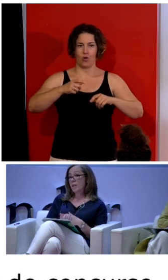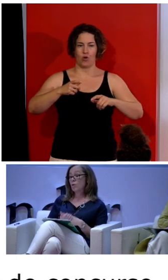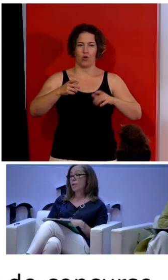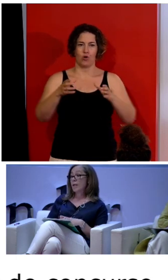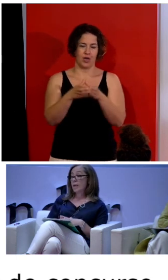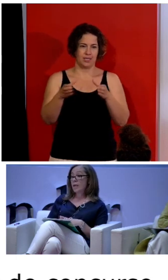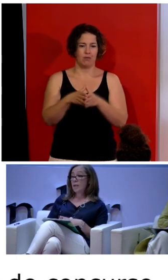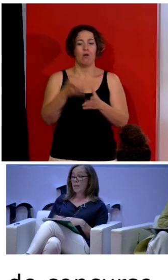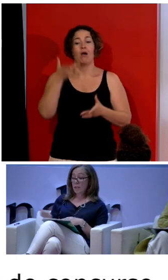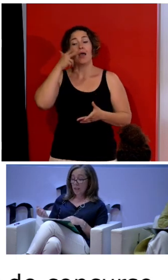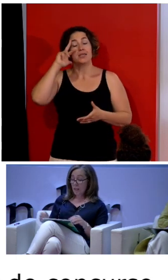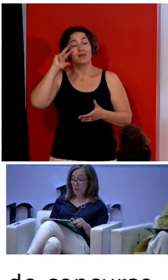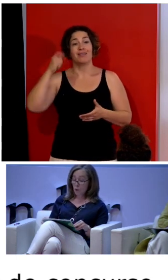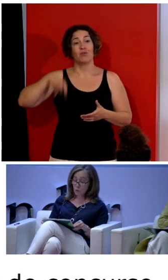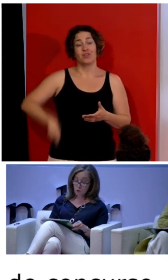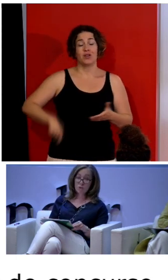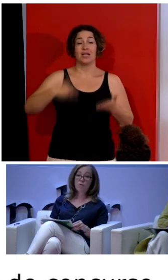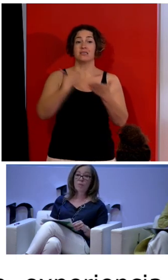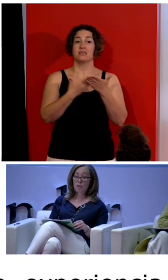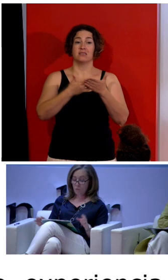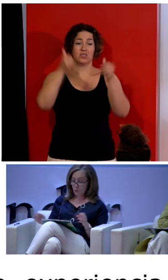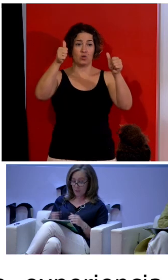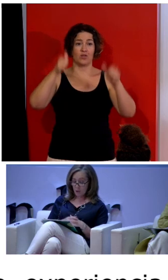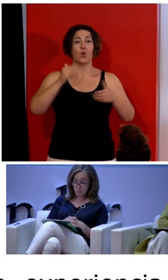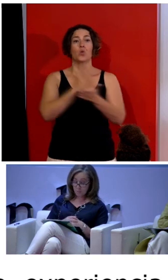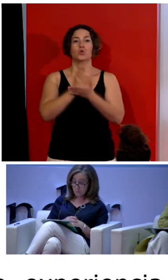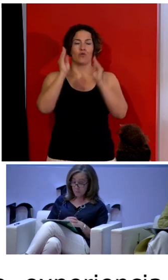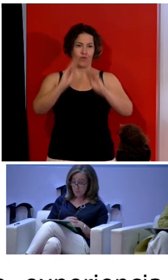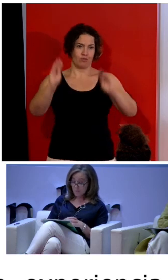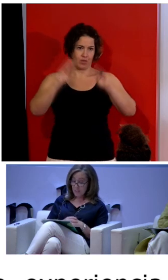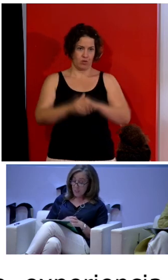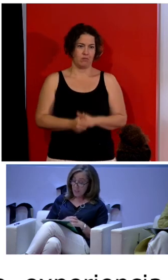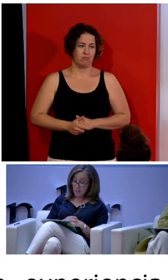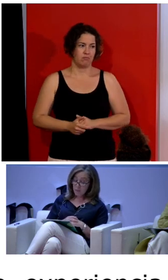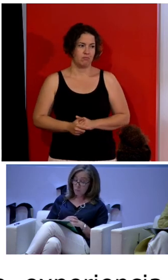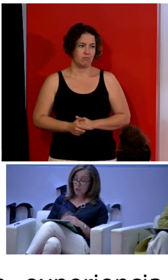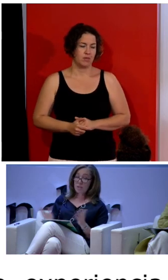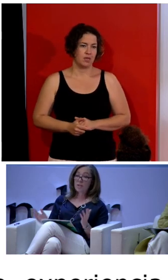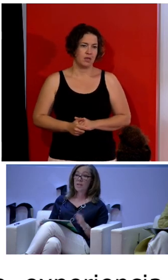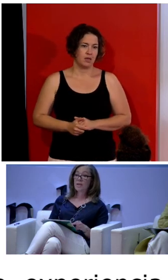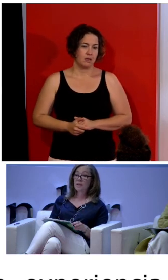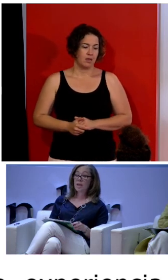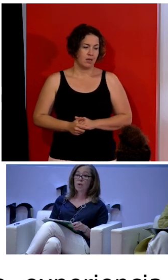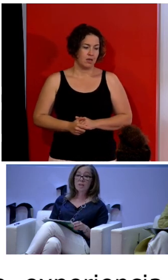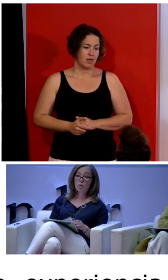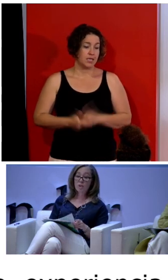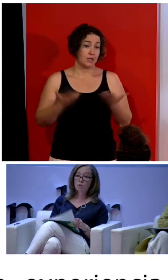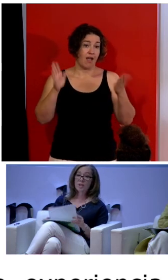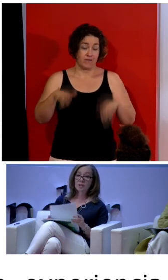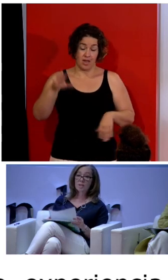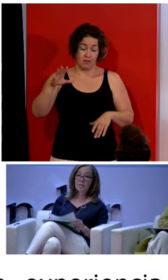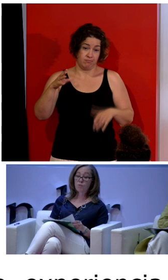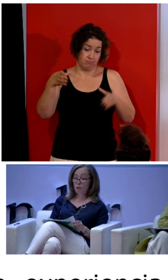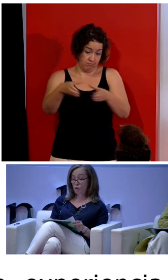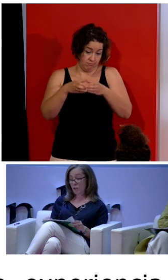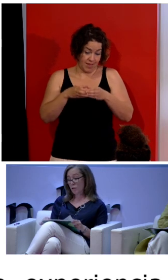titulación y cursos de formación. y ya pues quedaron las 5